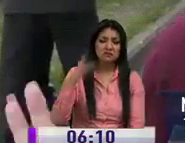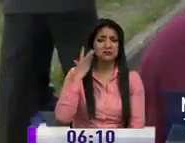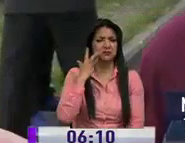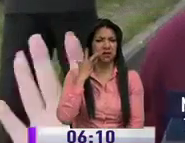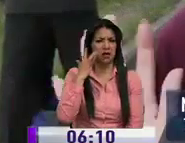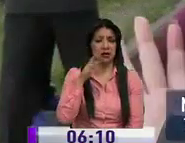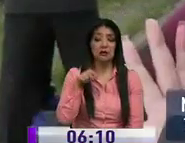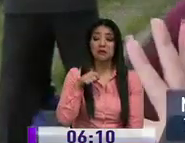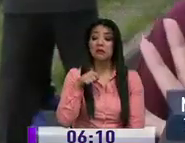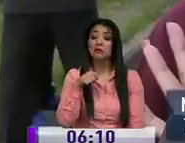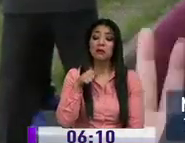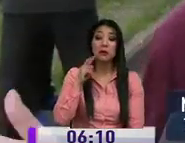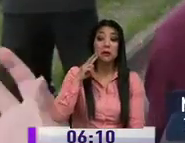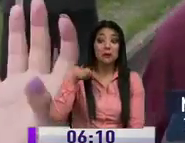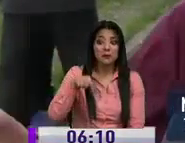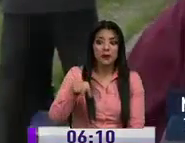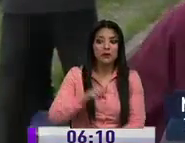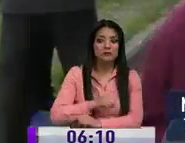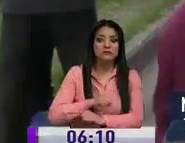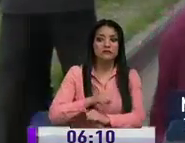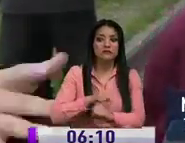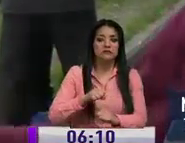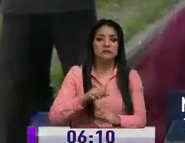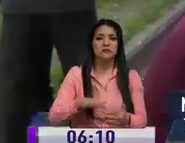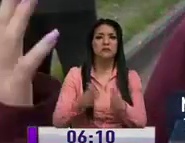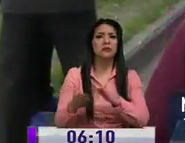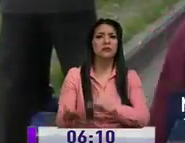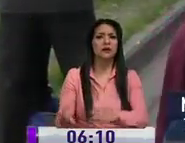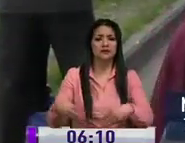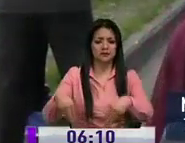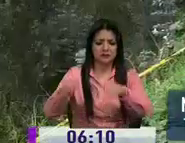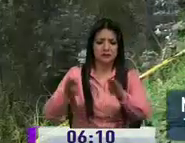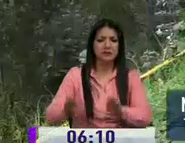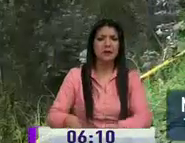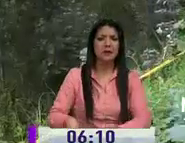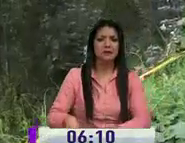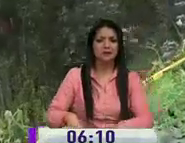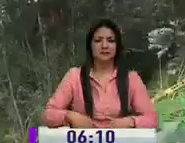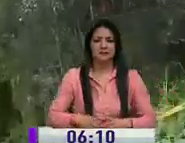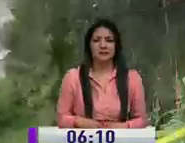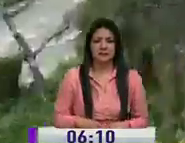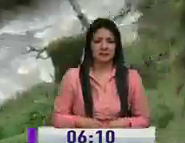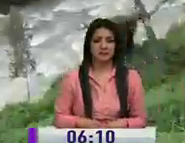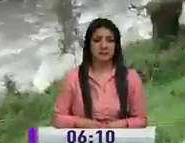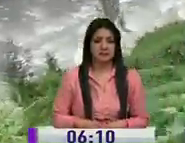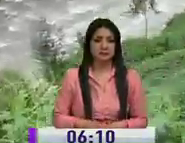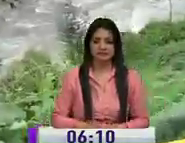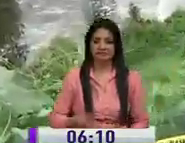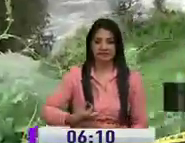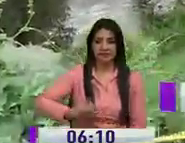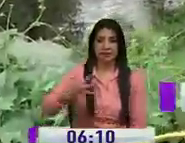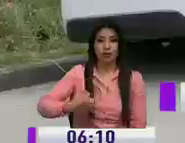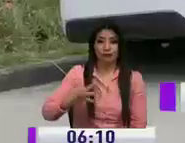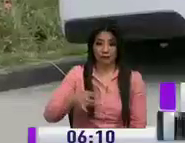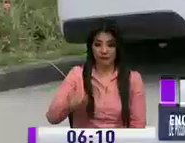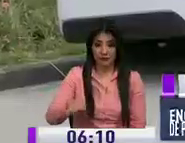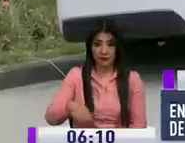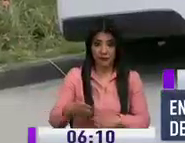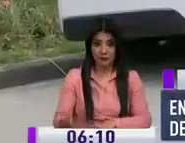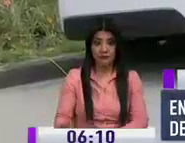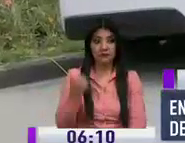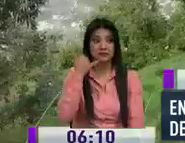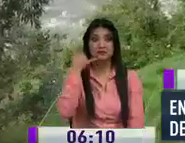un poco. Y de una veo que estaba un cuerpo ahí envuelto en una sábana. Una vez que se aseguraron de lo visto, dieron aviso a sus familiares y